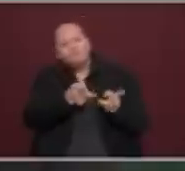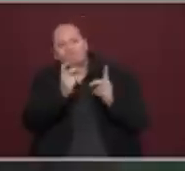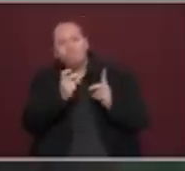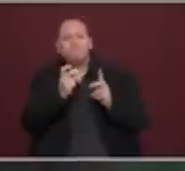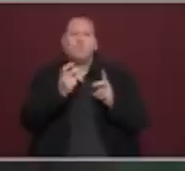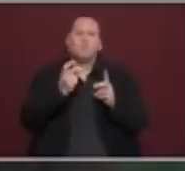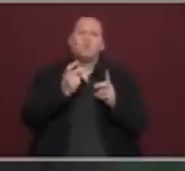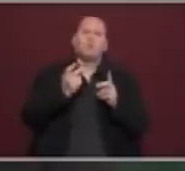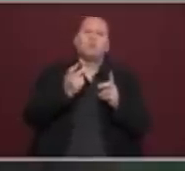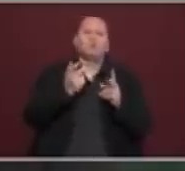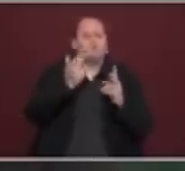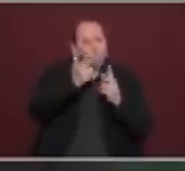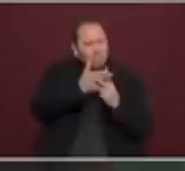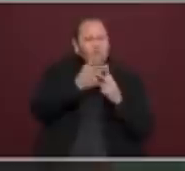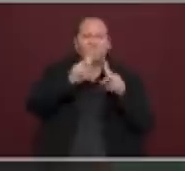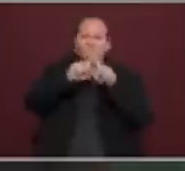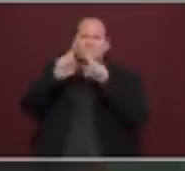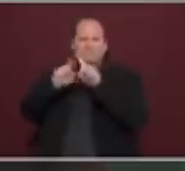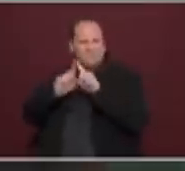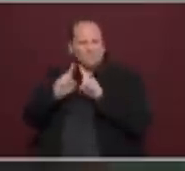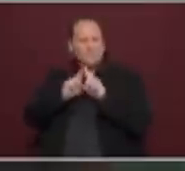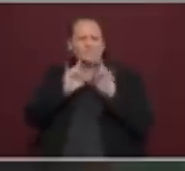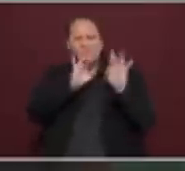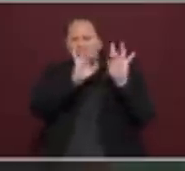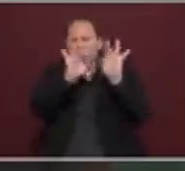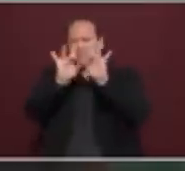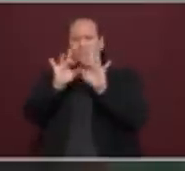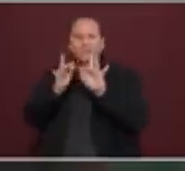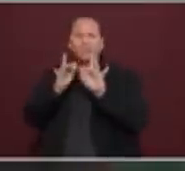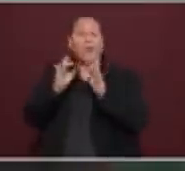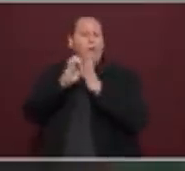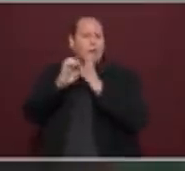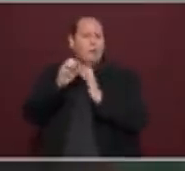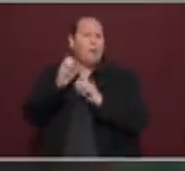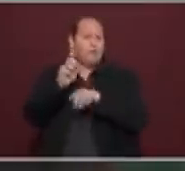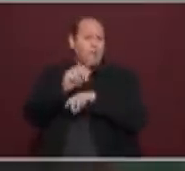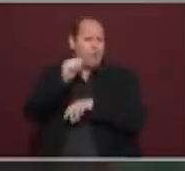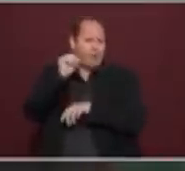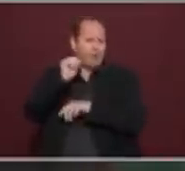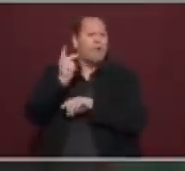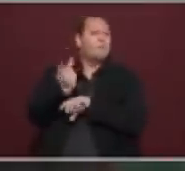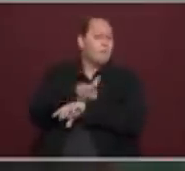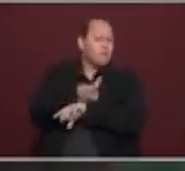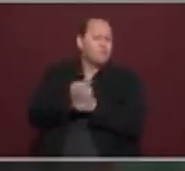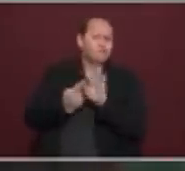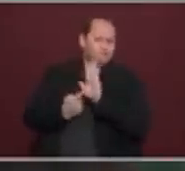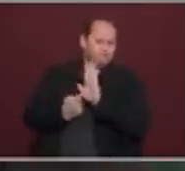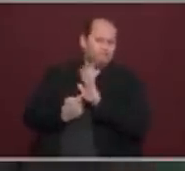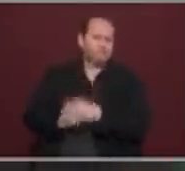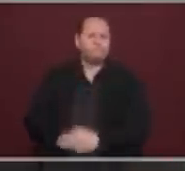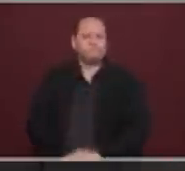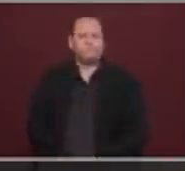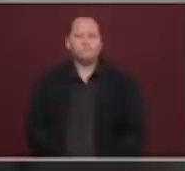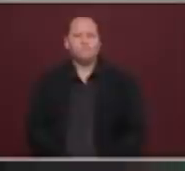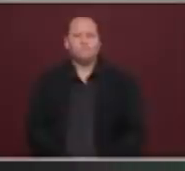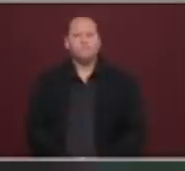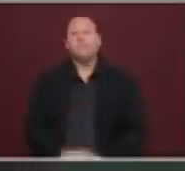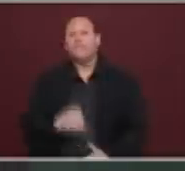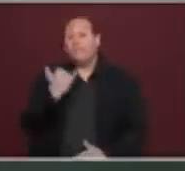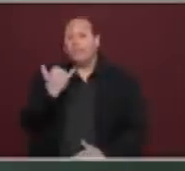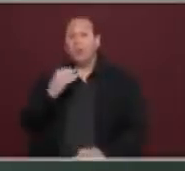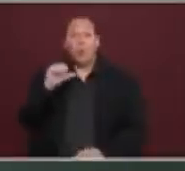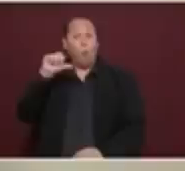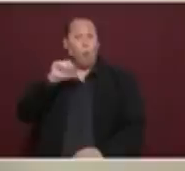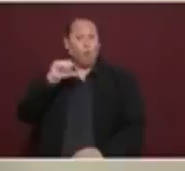lo correspondiente al día de ayer y se decidió